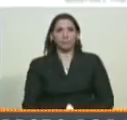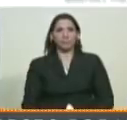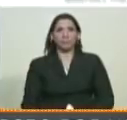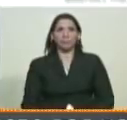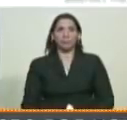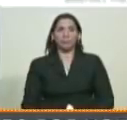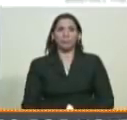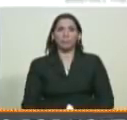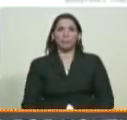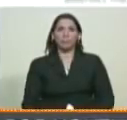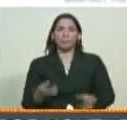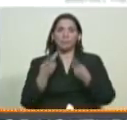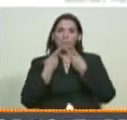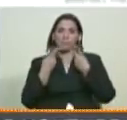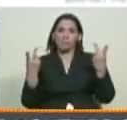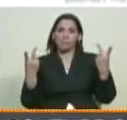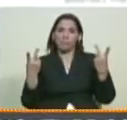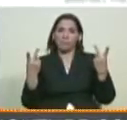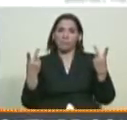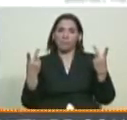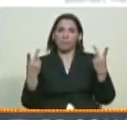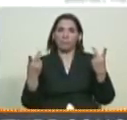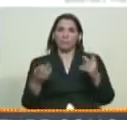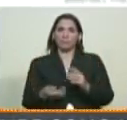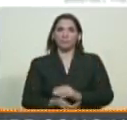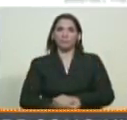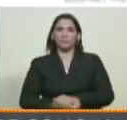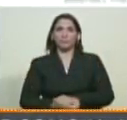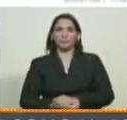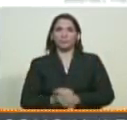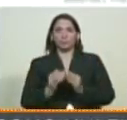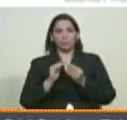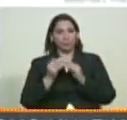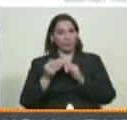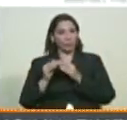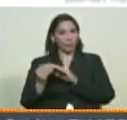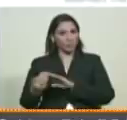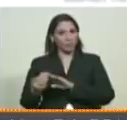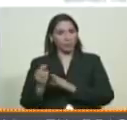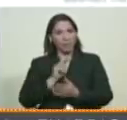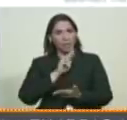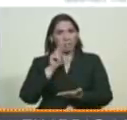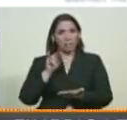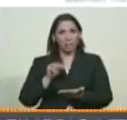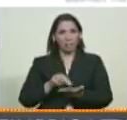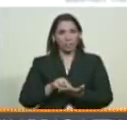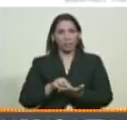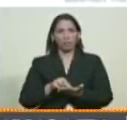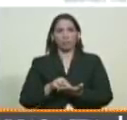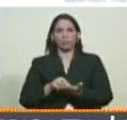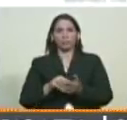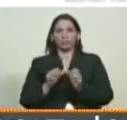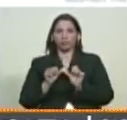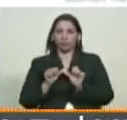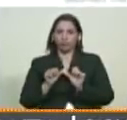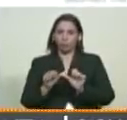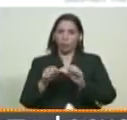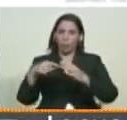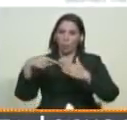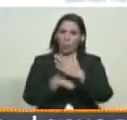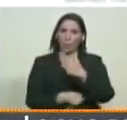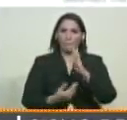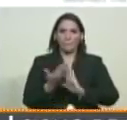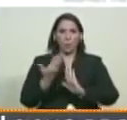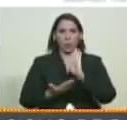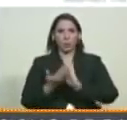hacer del conocimiento de la comunidad nacional avances sumamente importantes en